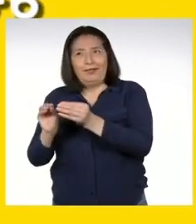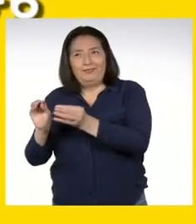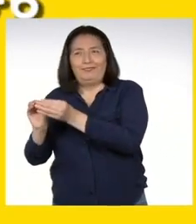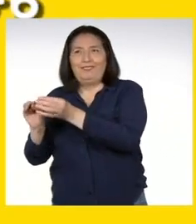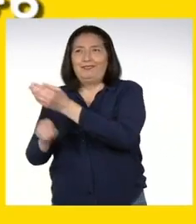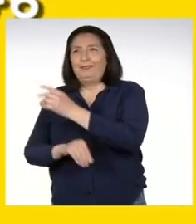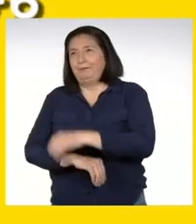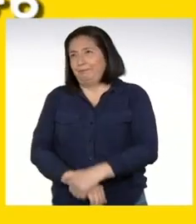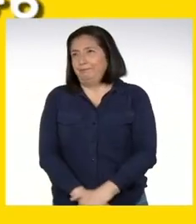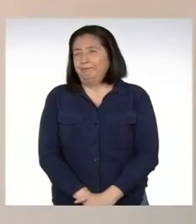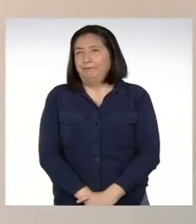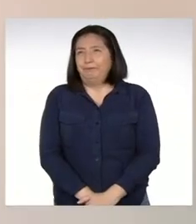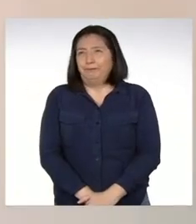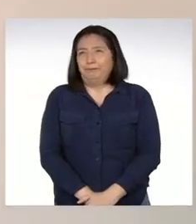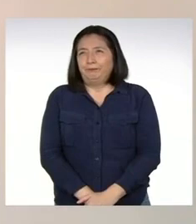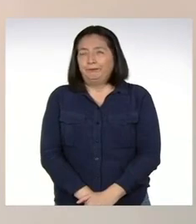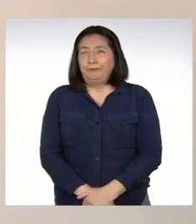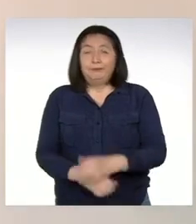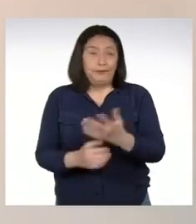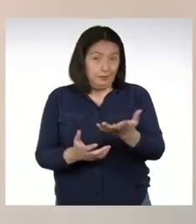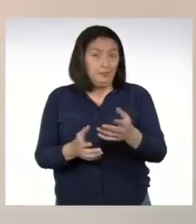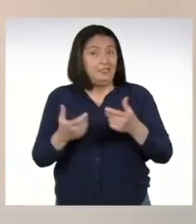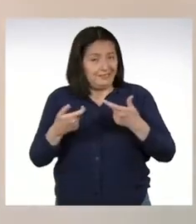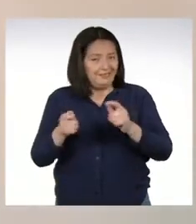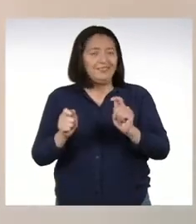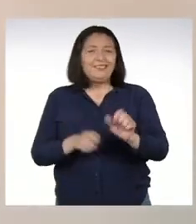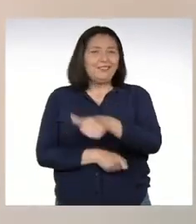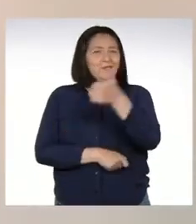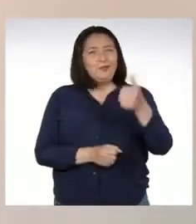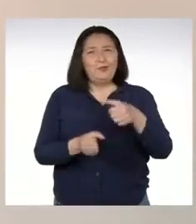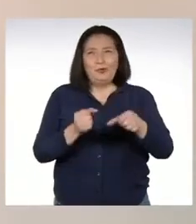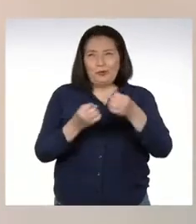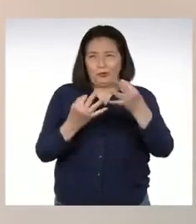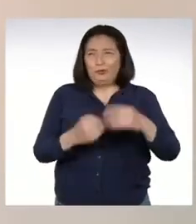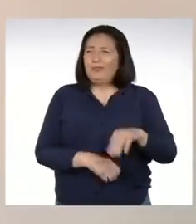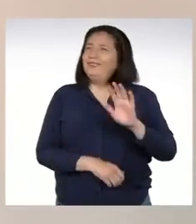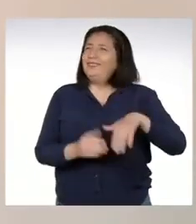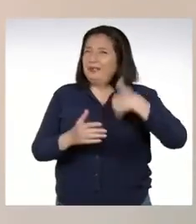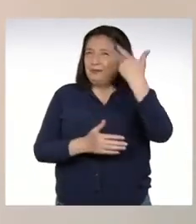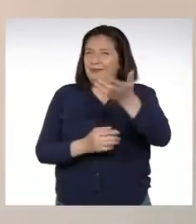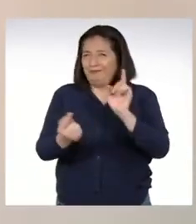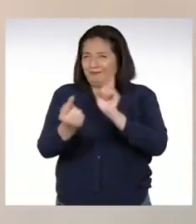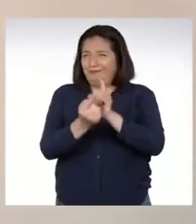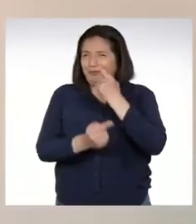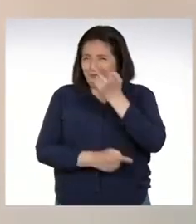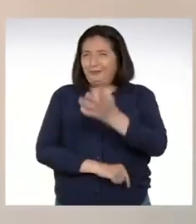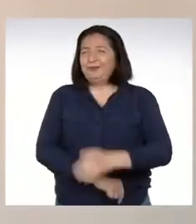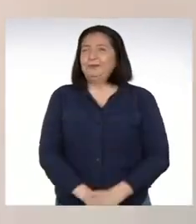Inténtalo con otros números. ¡Hasta la próxima!